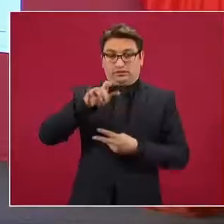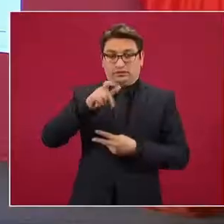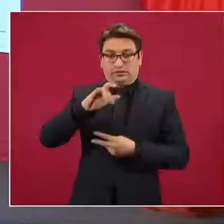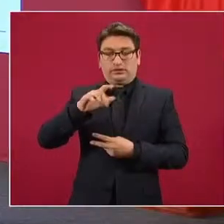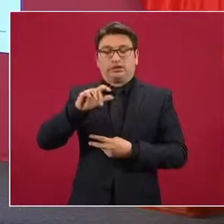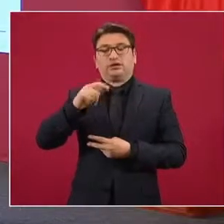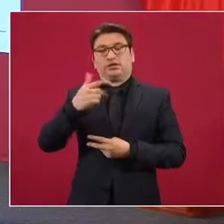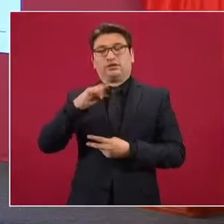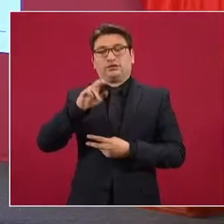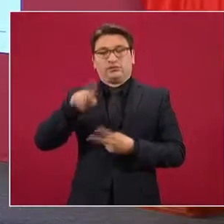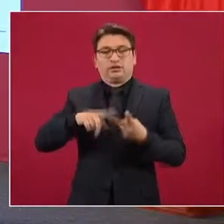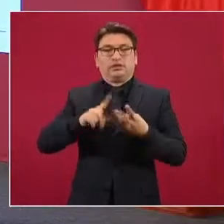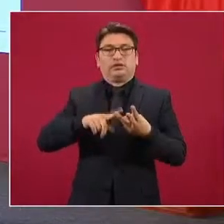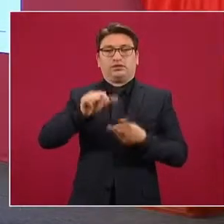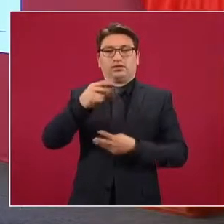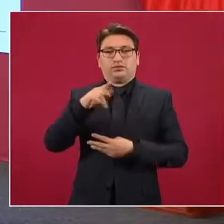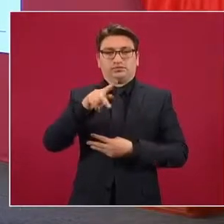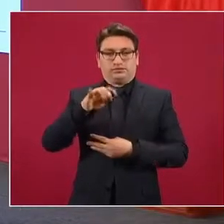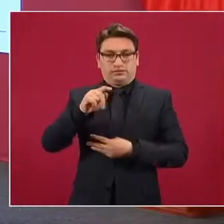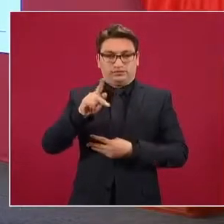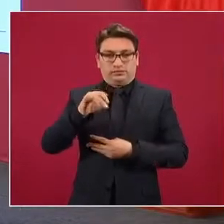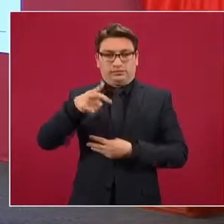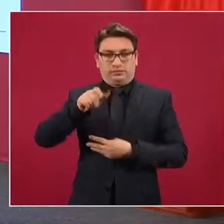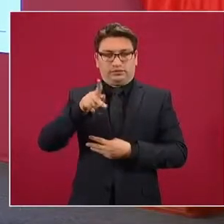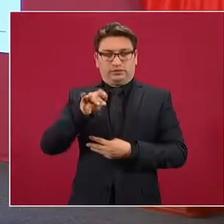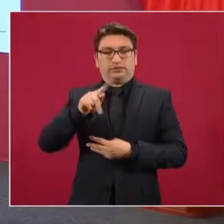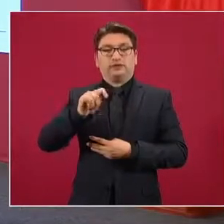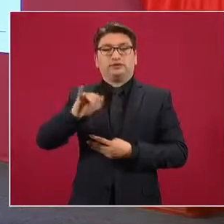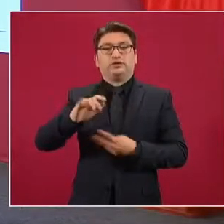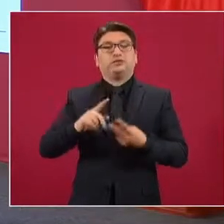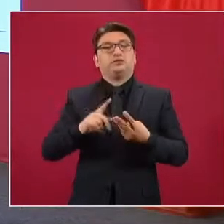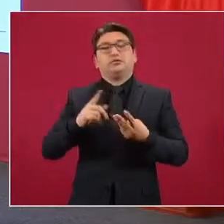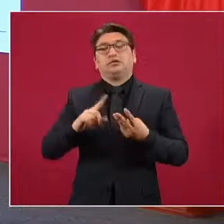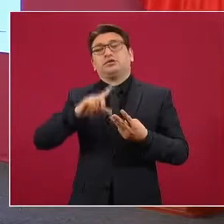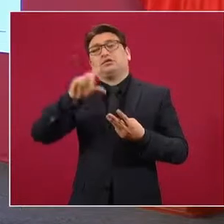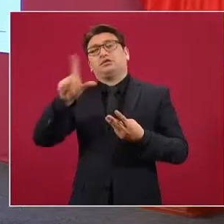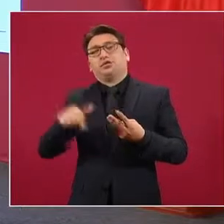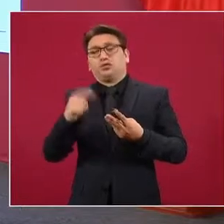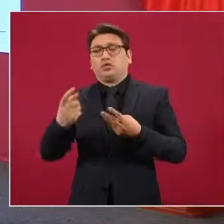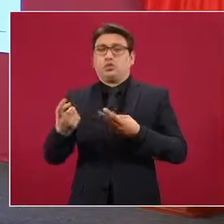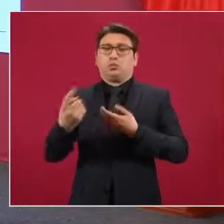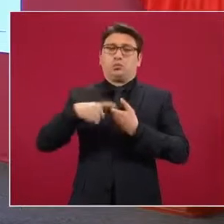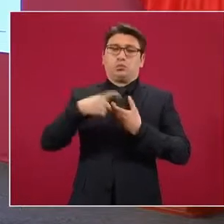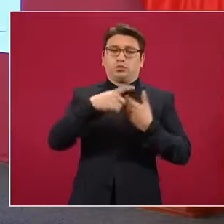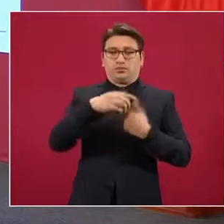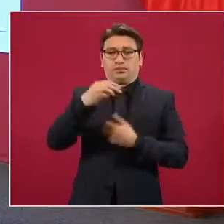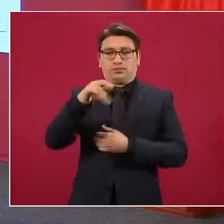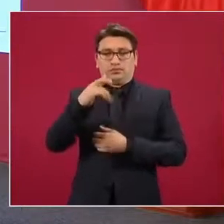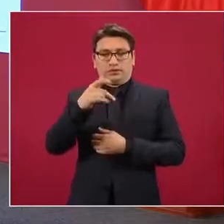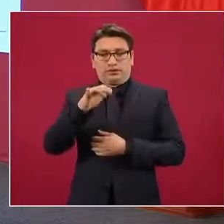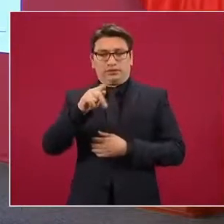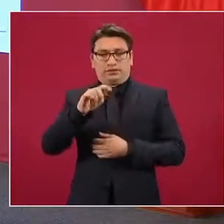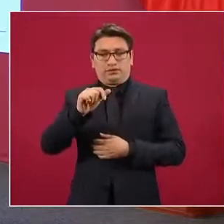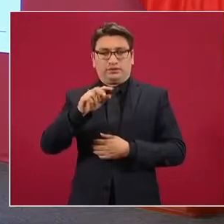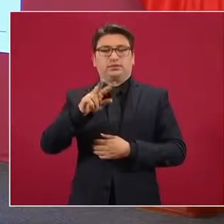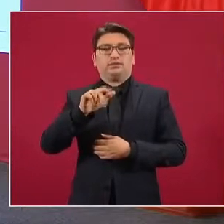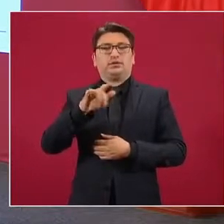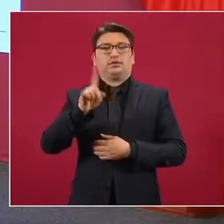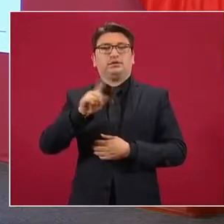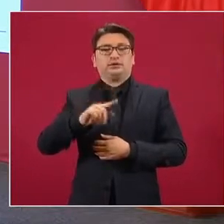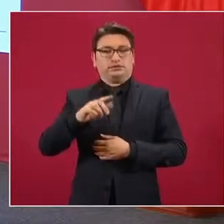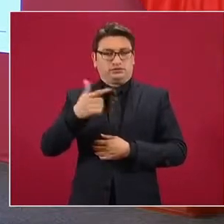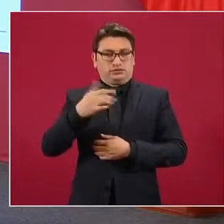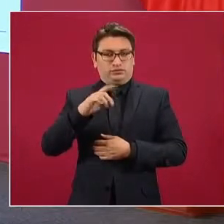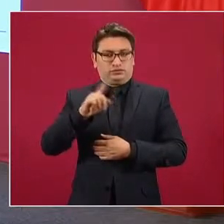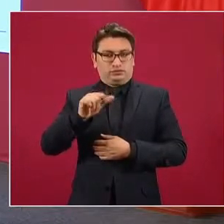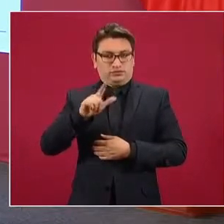Ochoa, Agustín Ortiz Pinchetti, y se incorporaron además Margarita Valdés